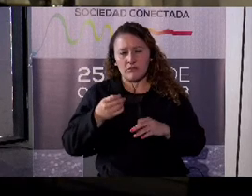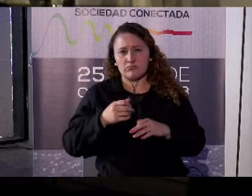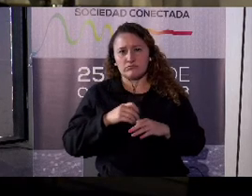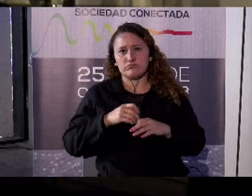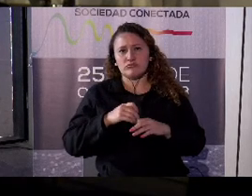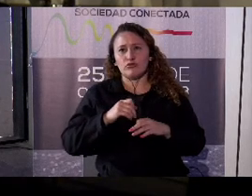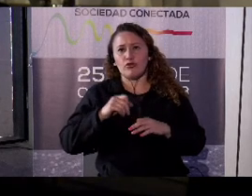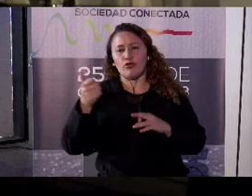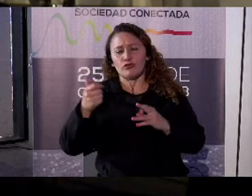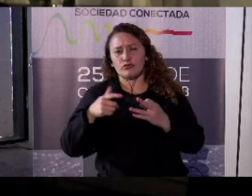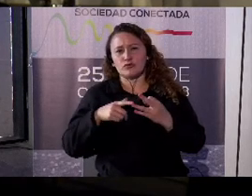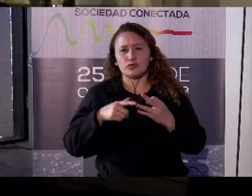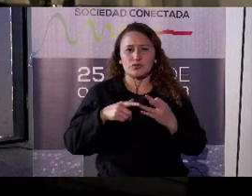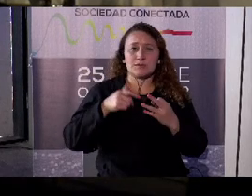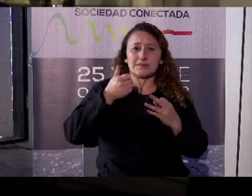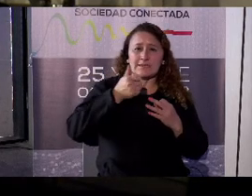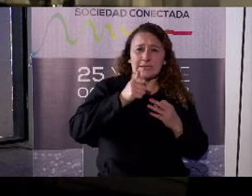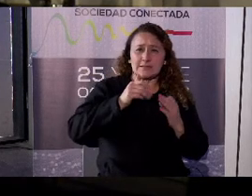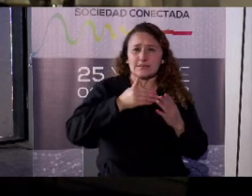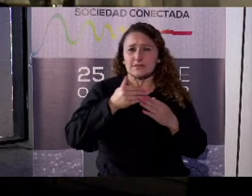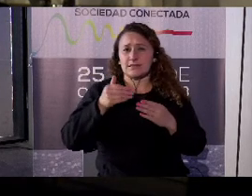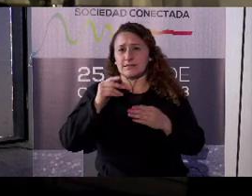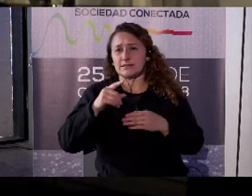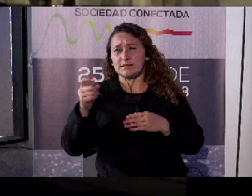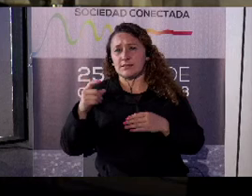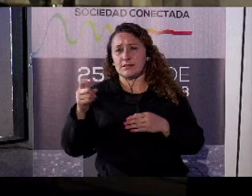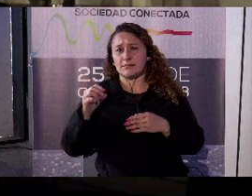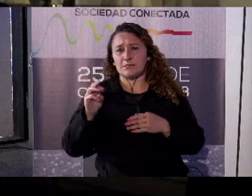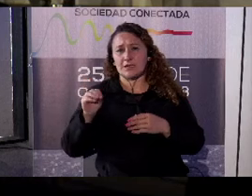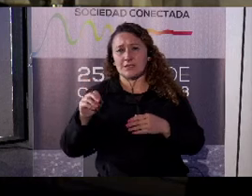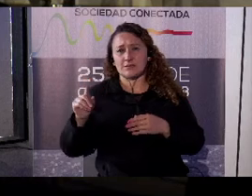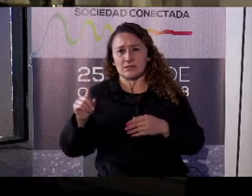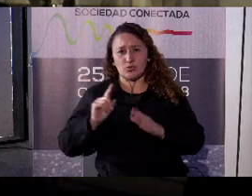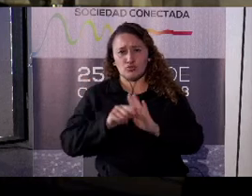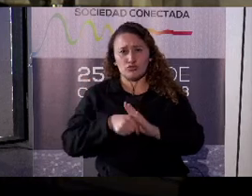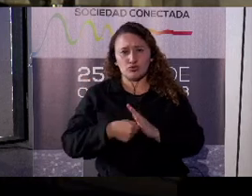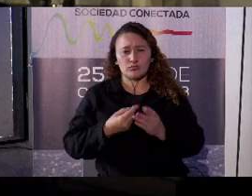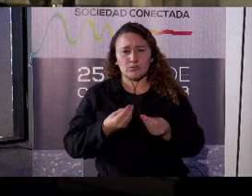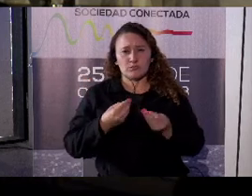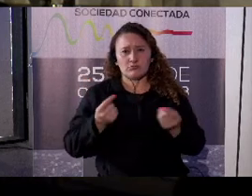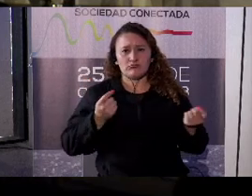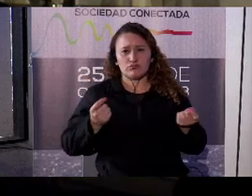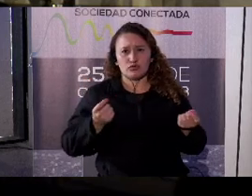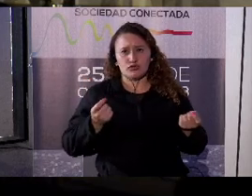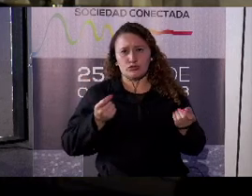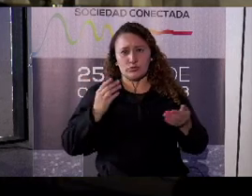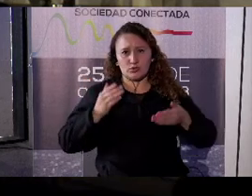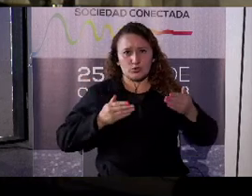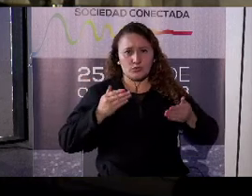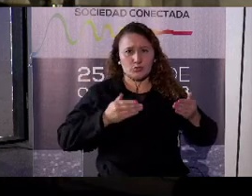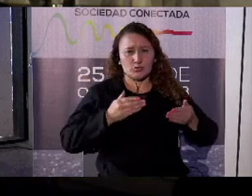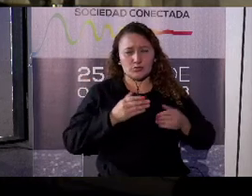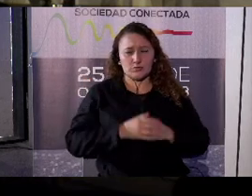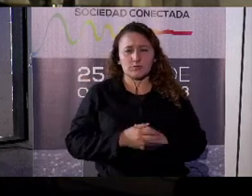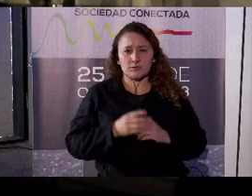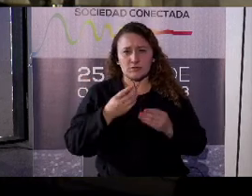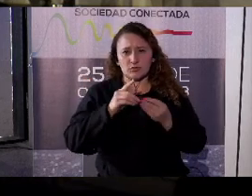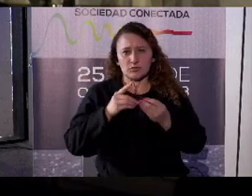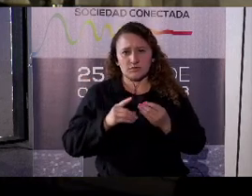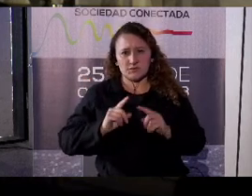franjas de 10 a 100 milisegundos y de 1 a 10 milos para poder controlar los los robots y los